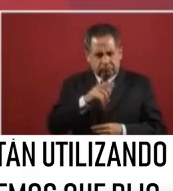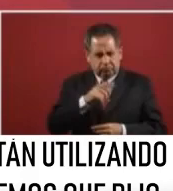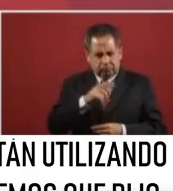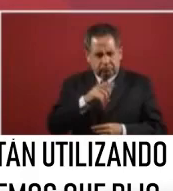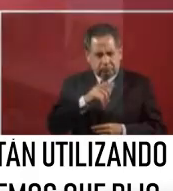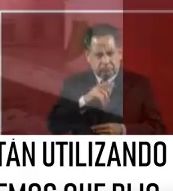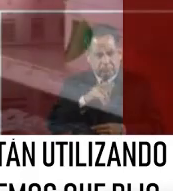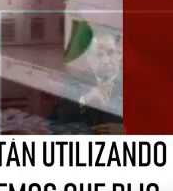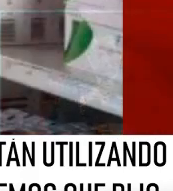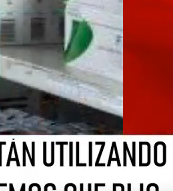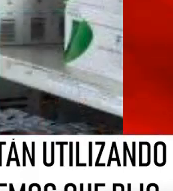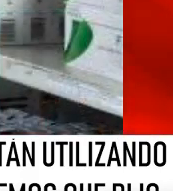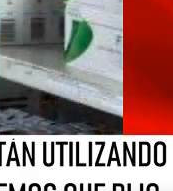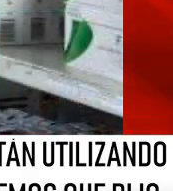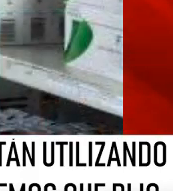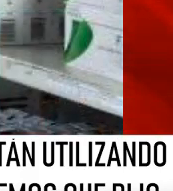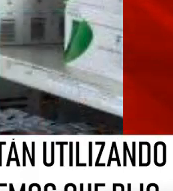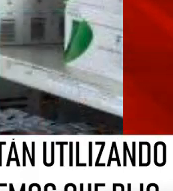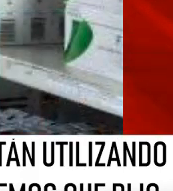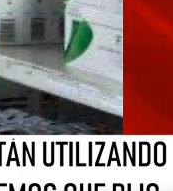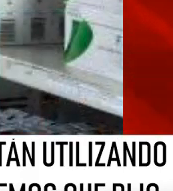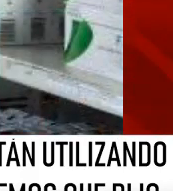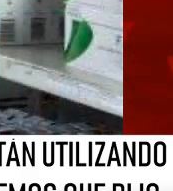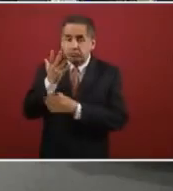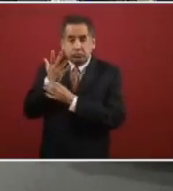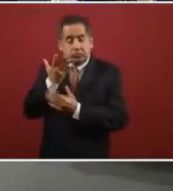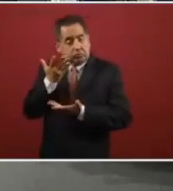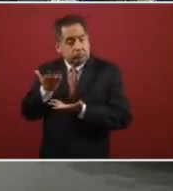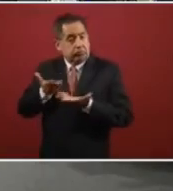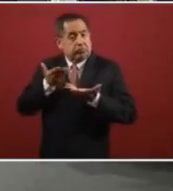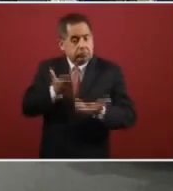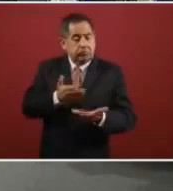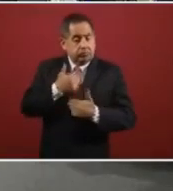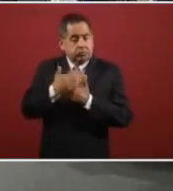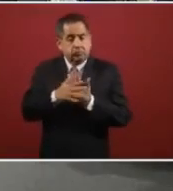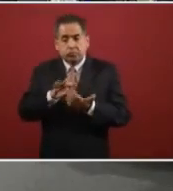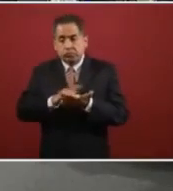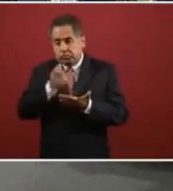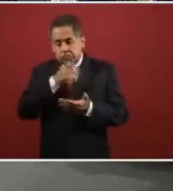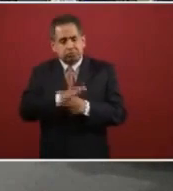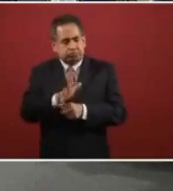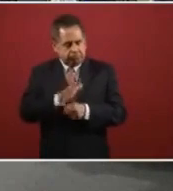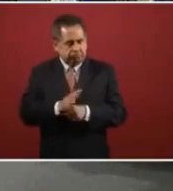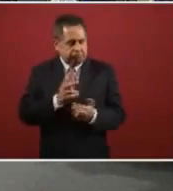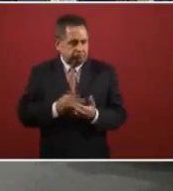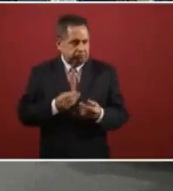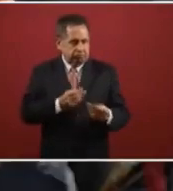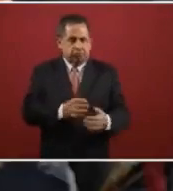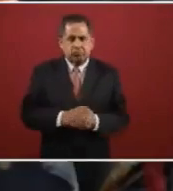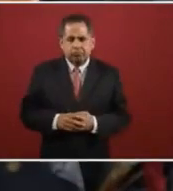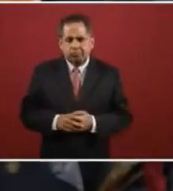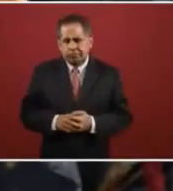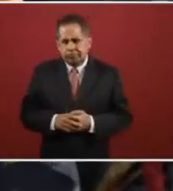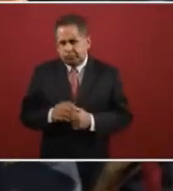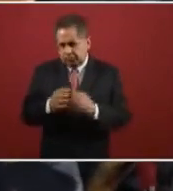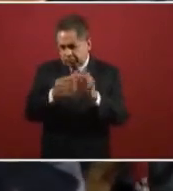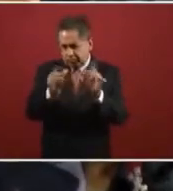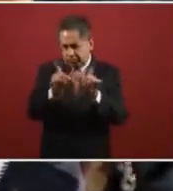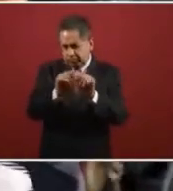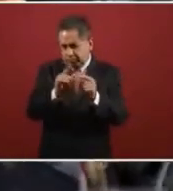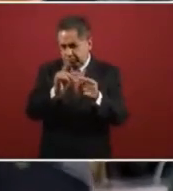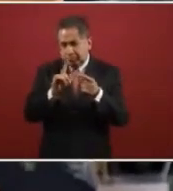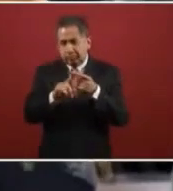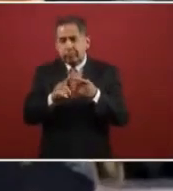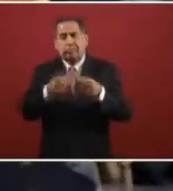a ver lo que dijo andrés manuel lópez obrador en la mañanera el medicamento necesario si me pueden comentar acerca de eso y